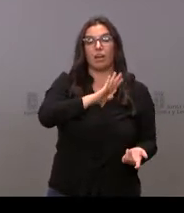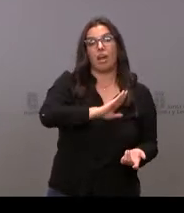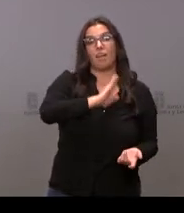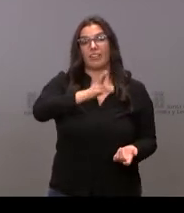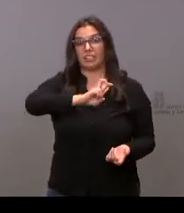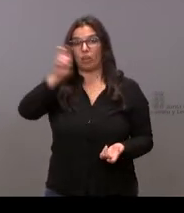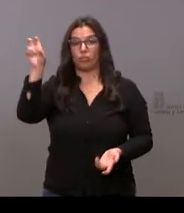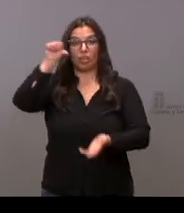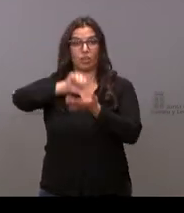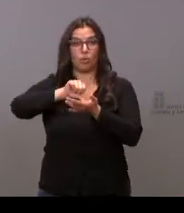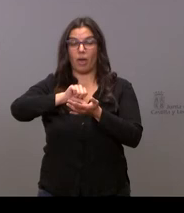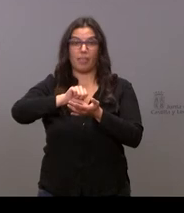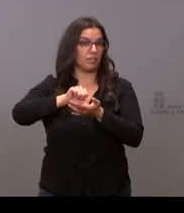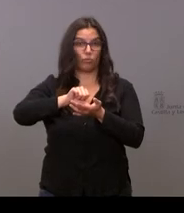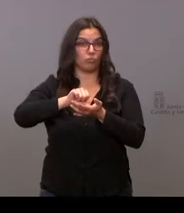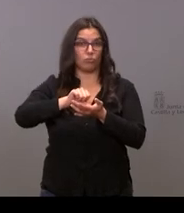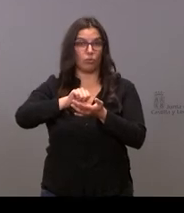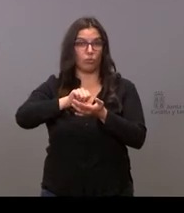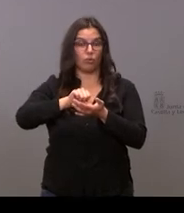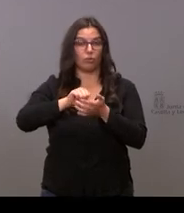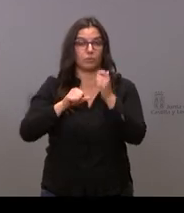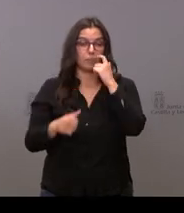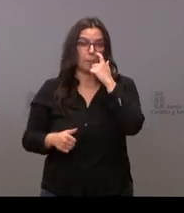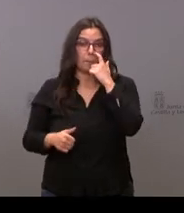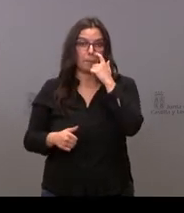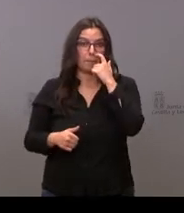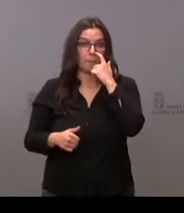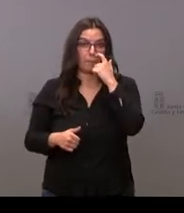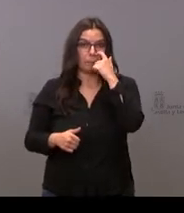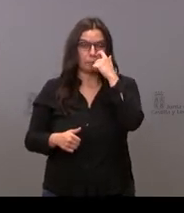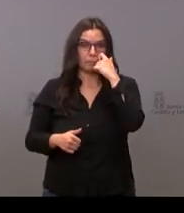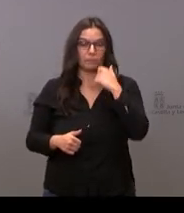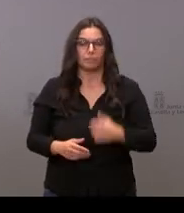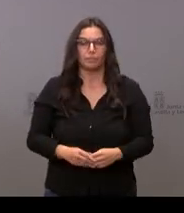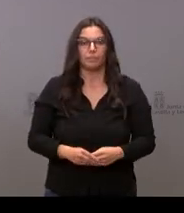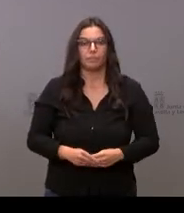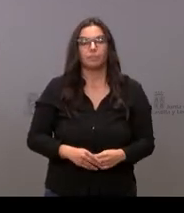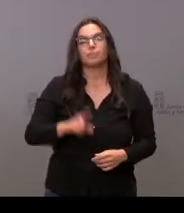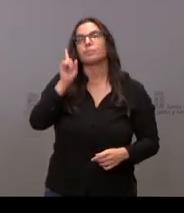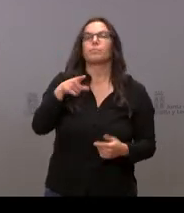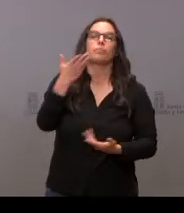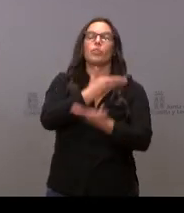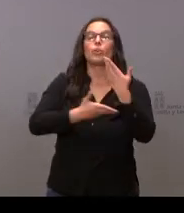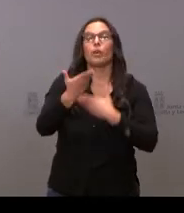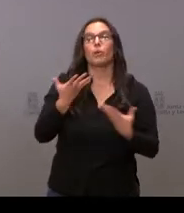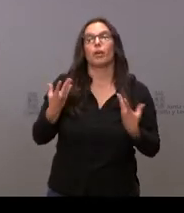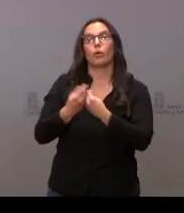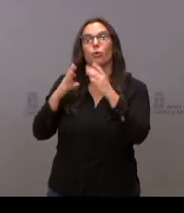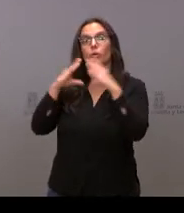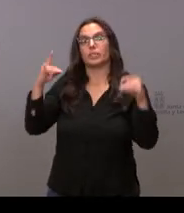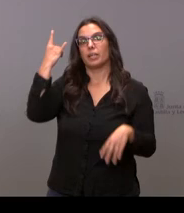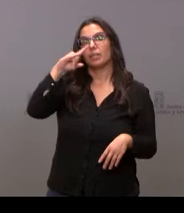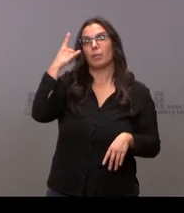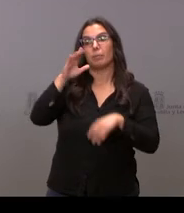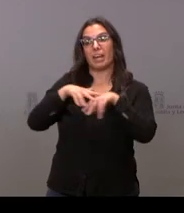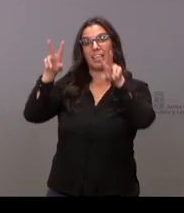del noroeste de españa y por supuesto de castilla y león' por otro lado vamos a colaborar con la universidad de salamanca para canalizar la